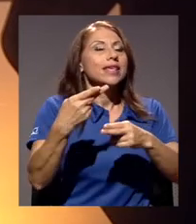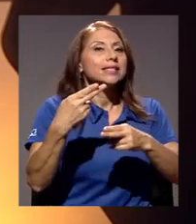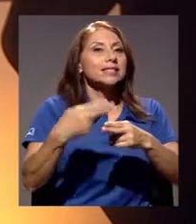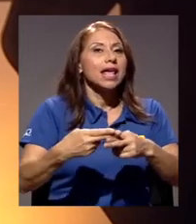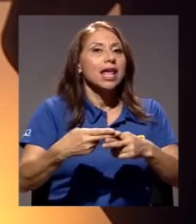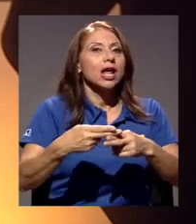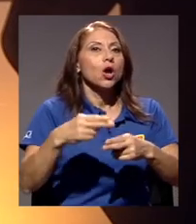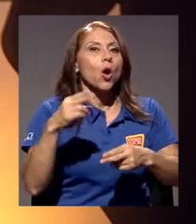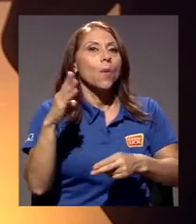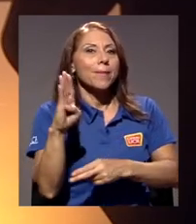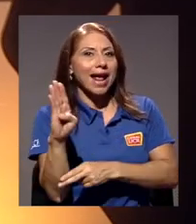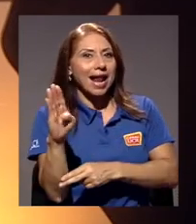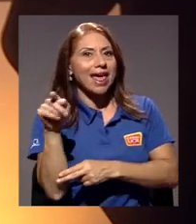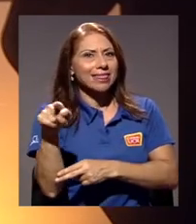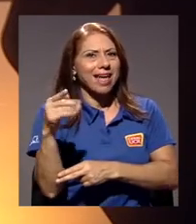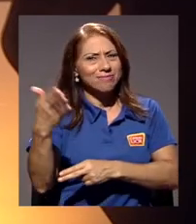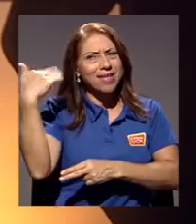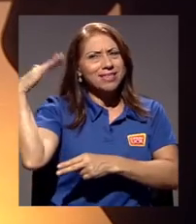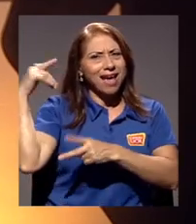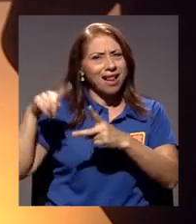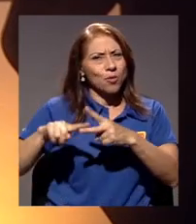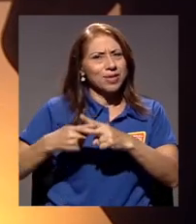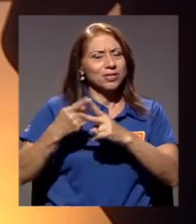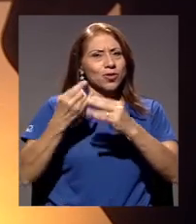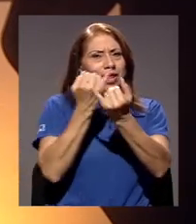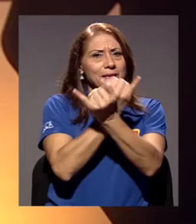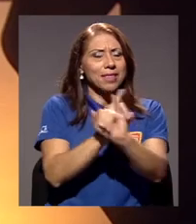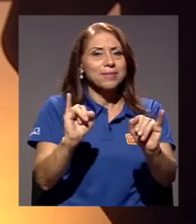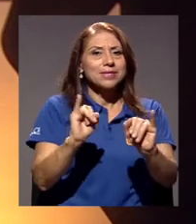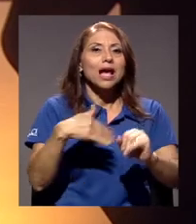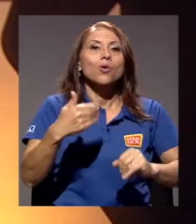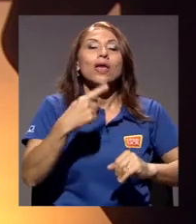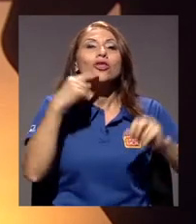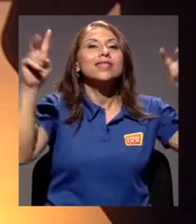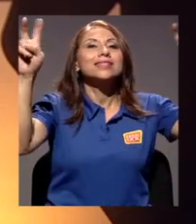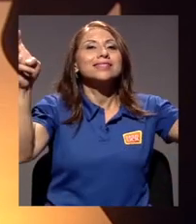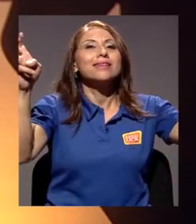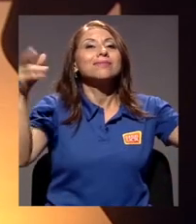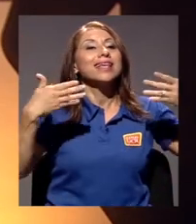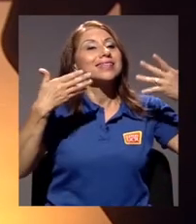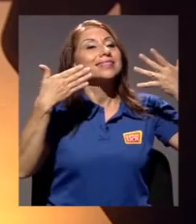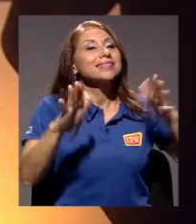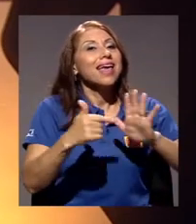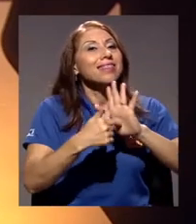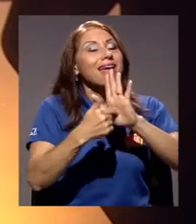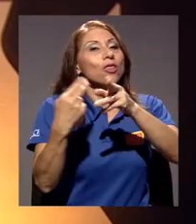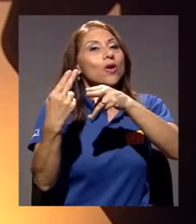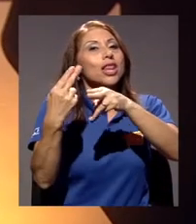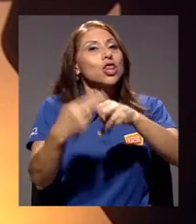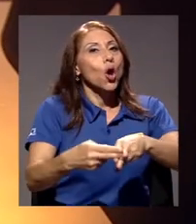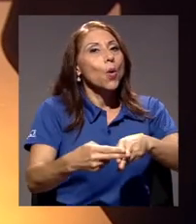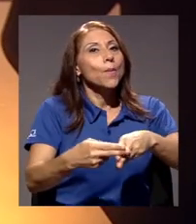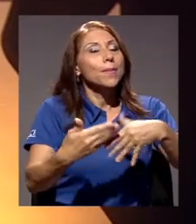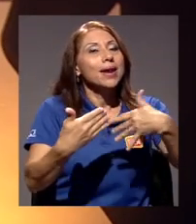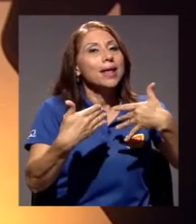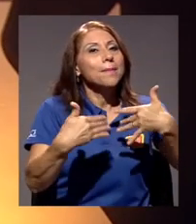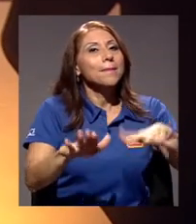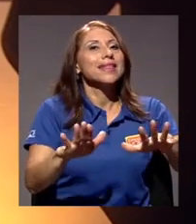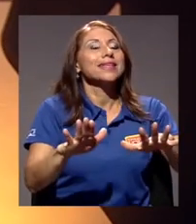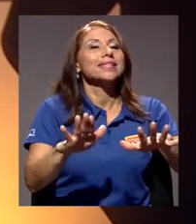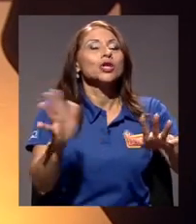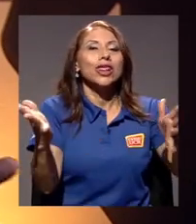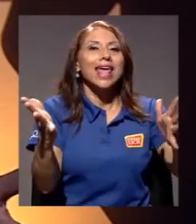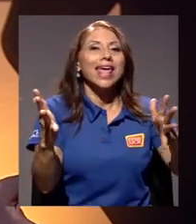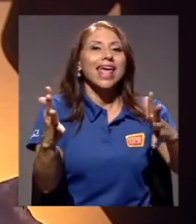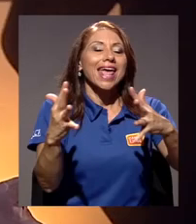comienzo a la independencia cuando dice se han dado el nombre patricios de estados unidos de américa